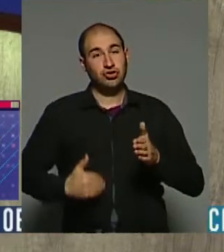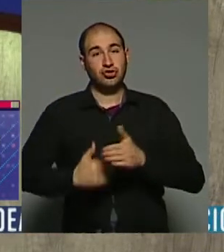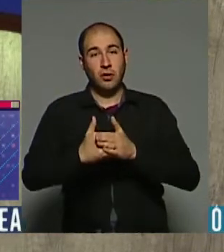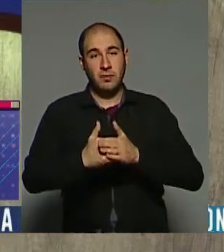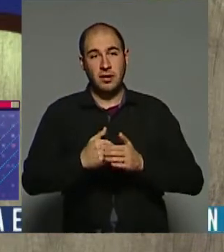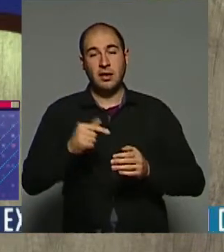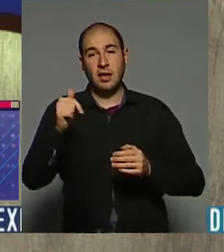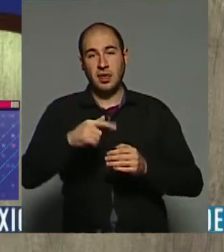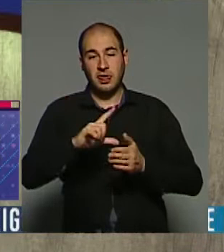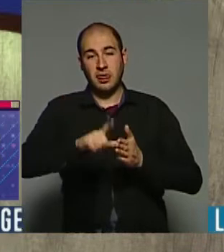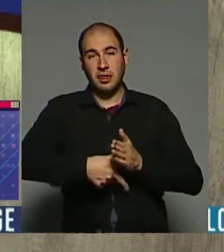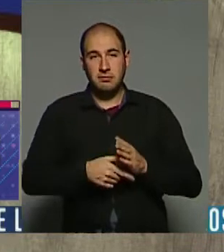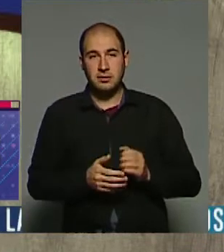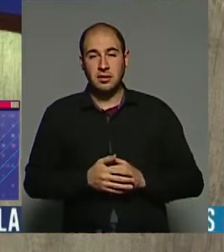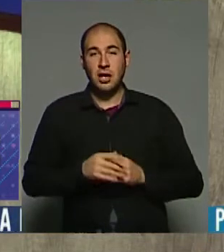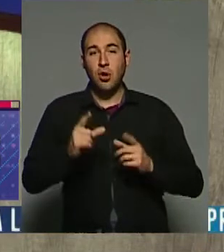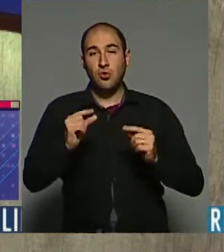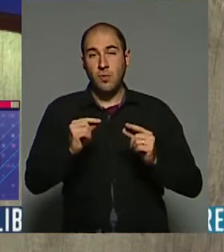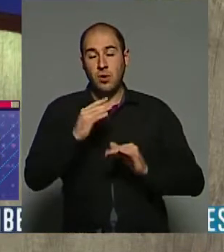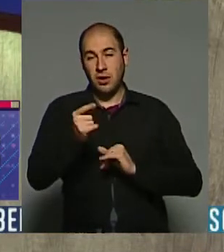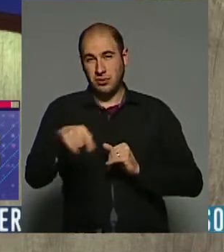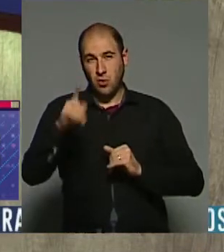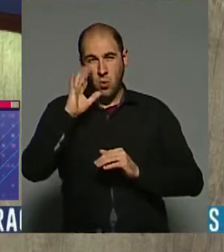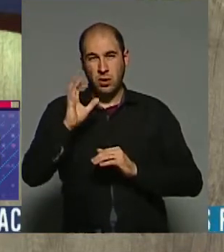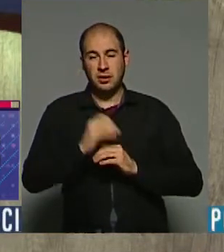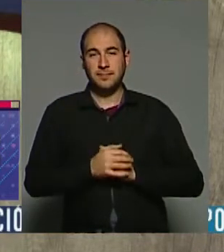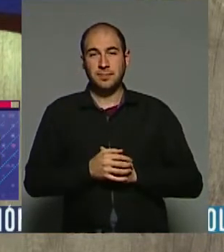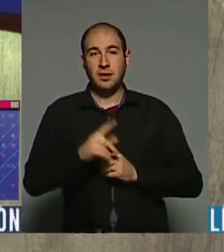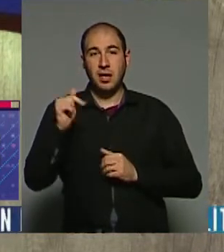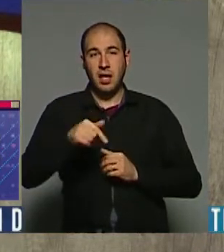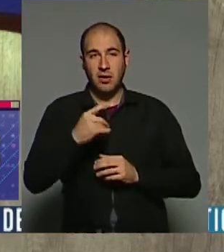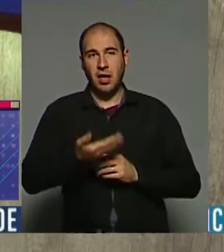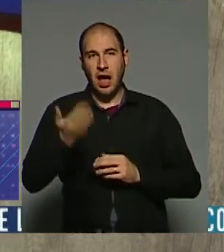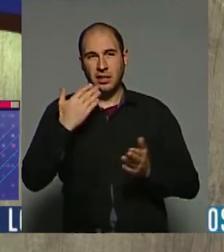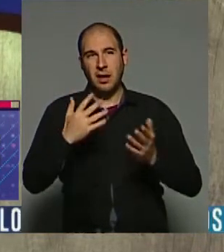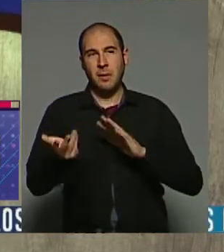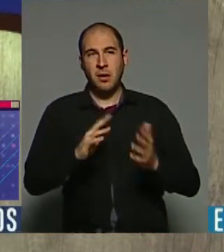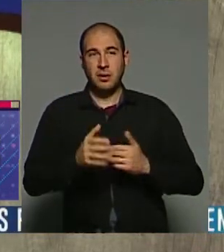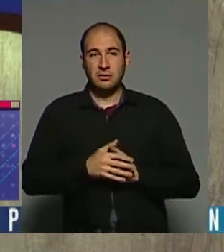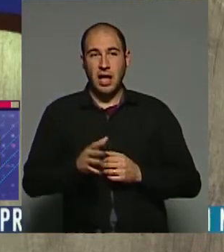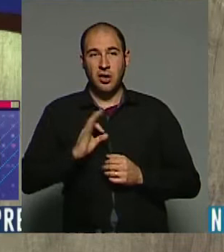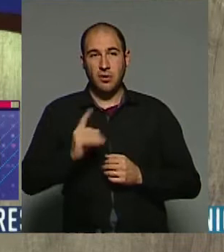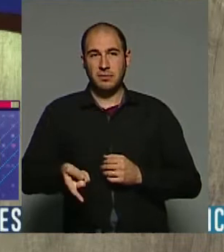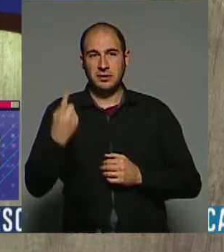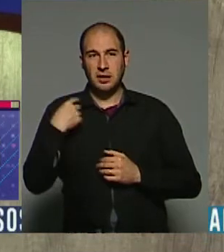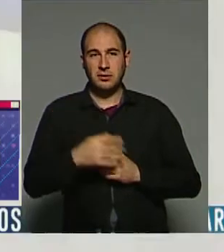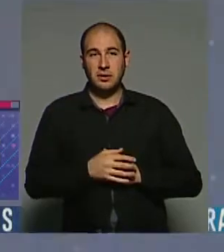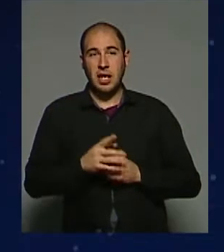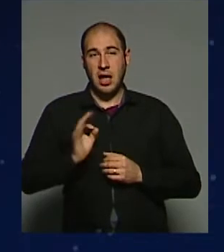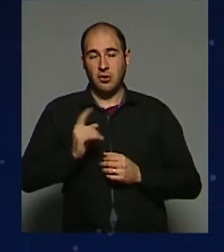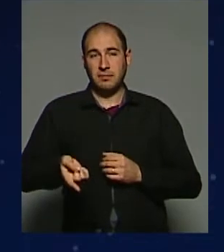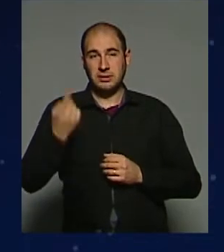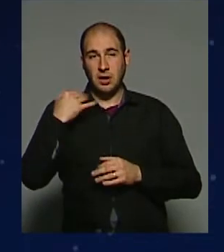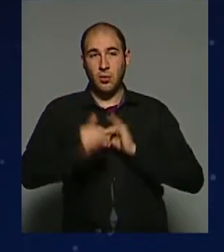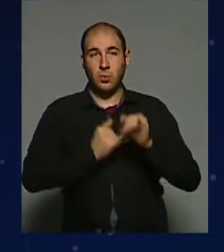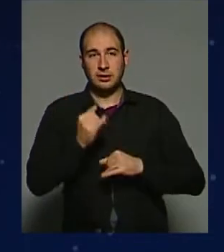a tardar en cuanto a esto. Y en cuanto a números, bueno, te recordaba, ¿no, Claudia?, que esto ya venía rondando, uh-huh, desde el año pasado. Desde el año pasado